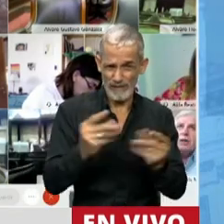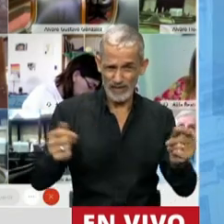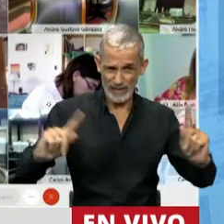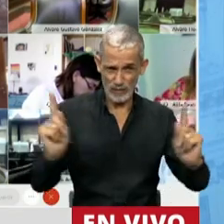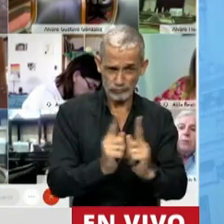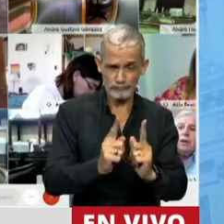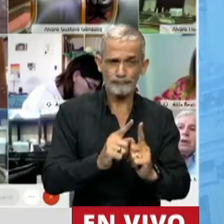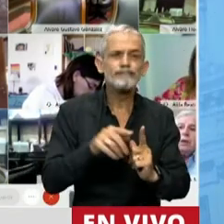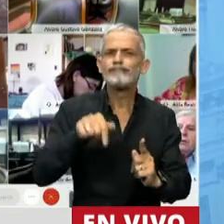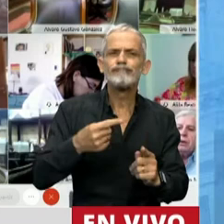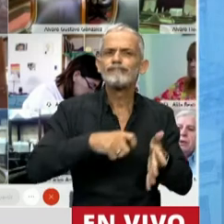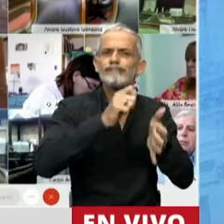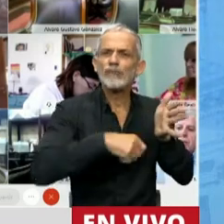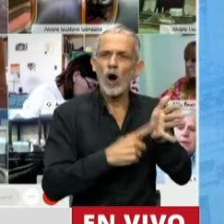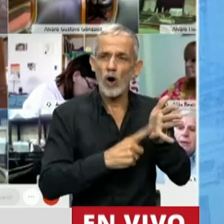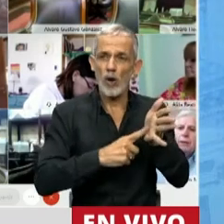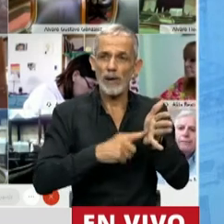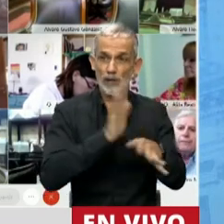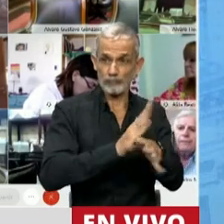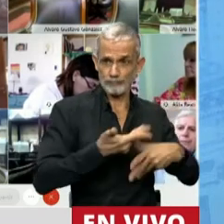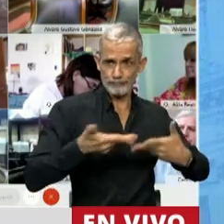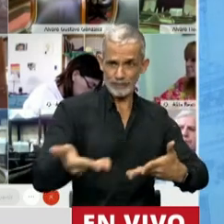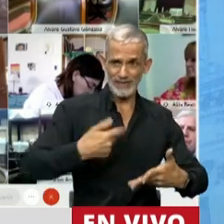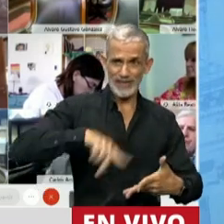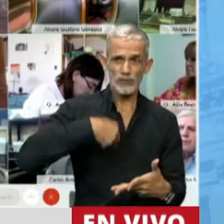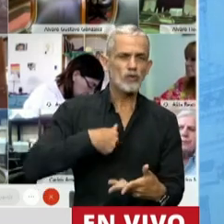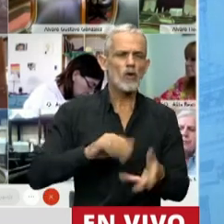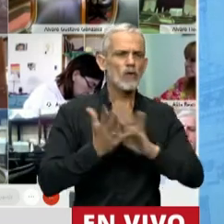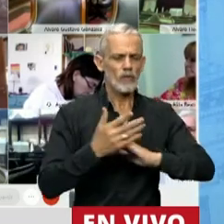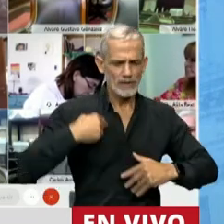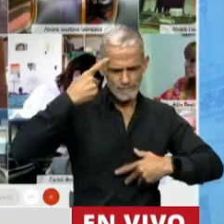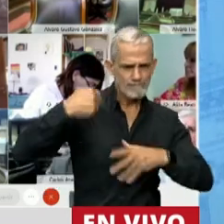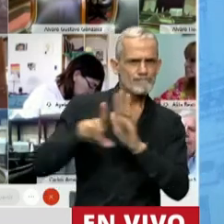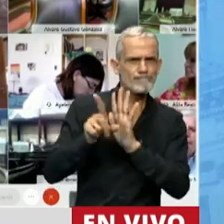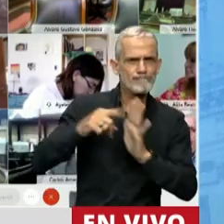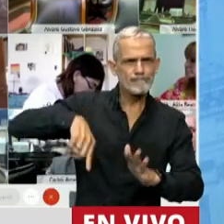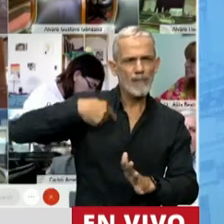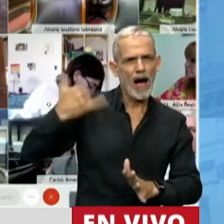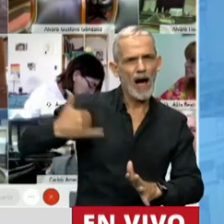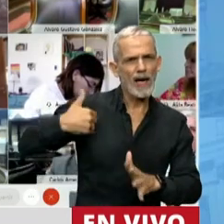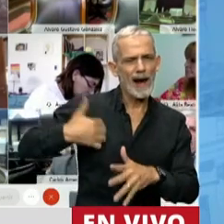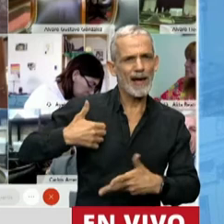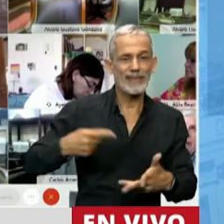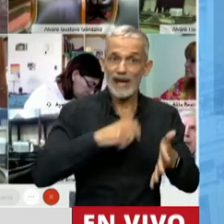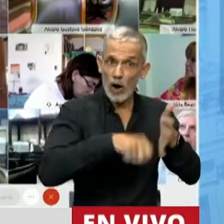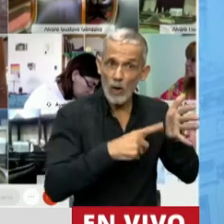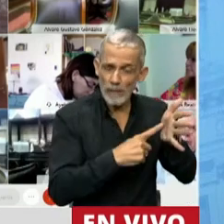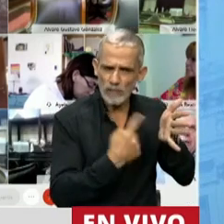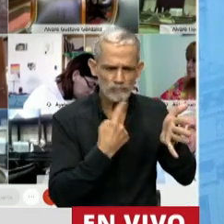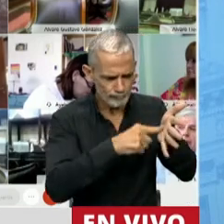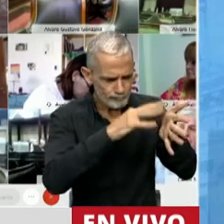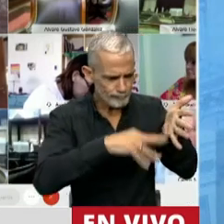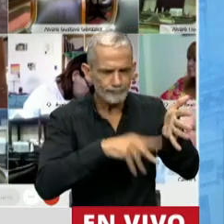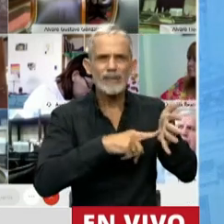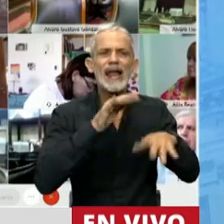cerrar, que este convenio también es una invitación para que nosotros revisemos nuestra propia legislación. El convenio dice en varias oportunidades que es